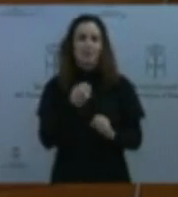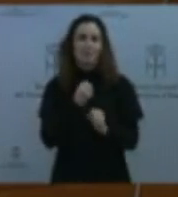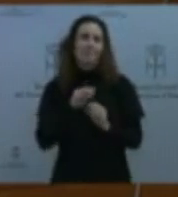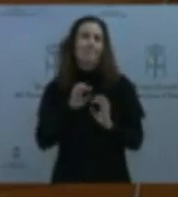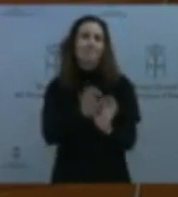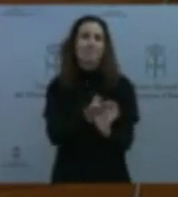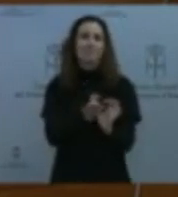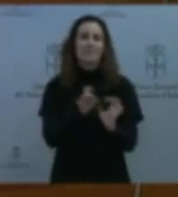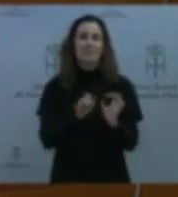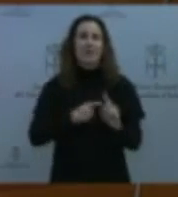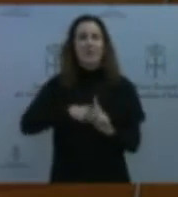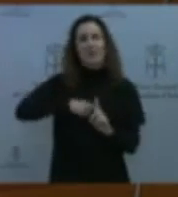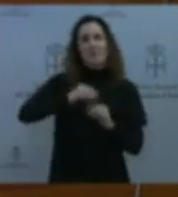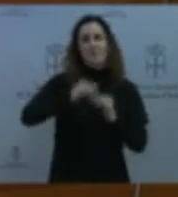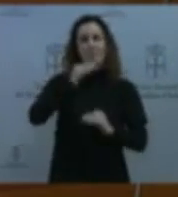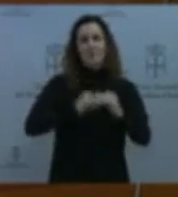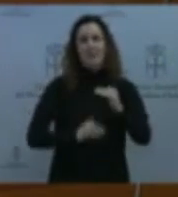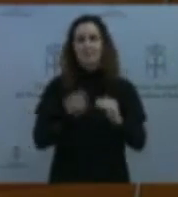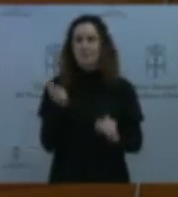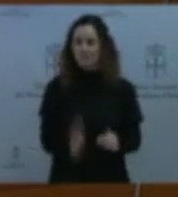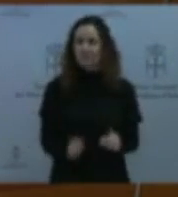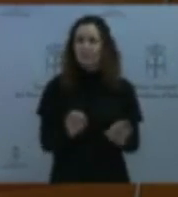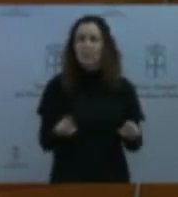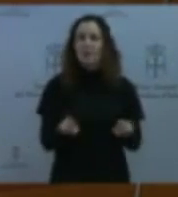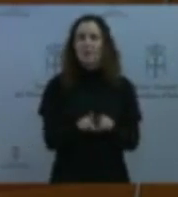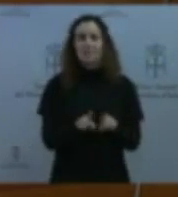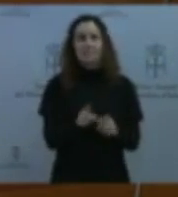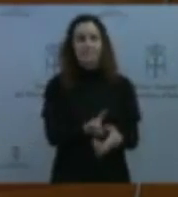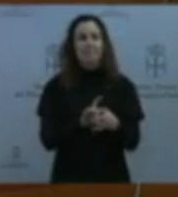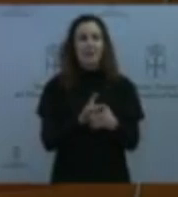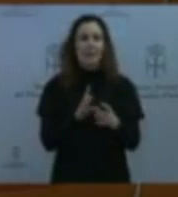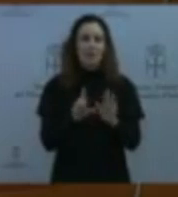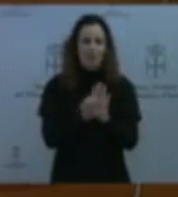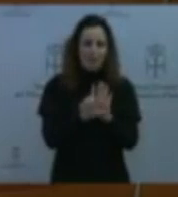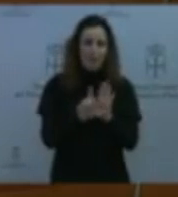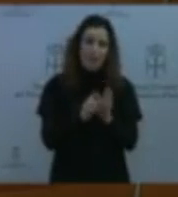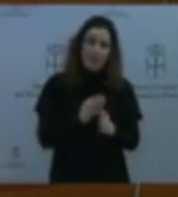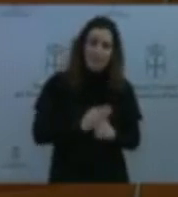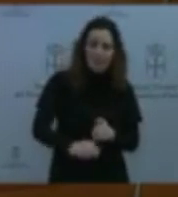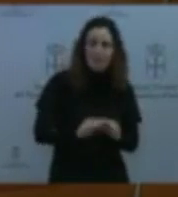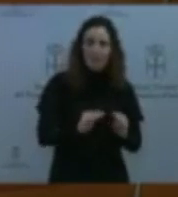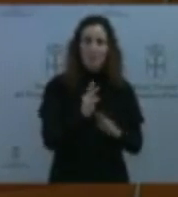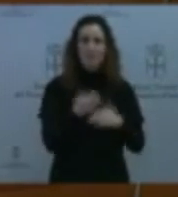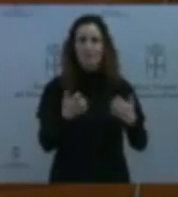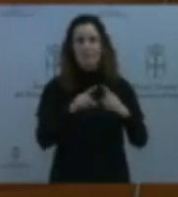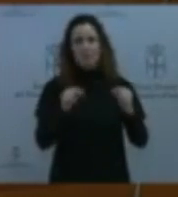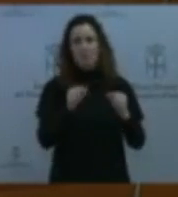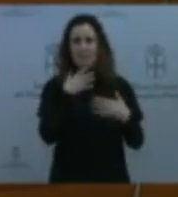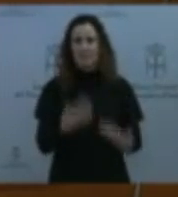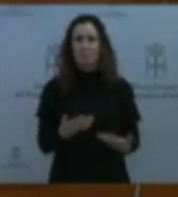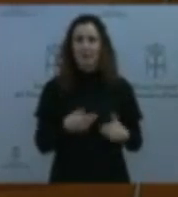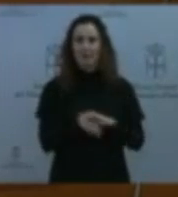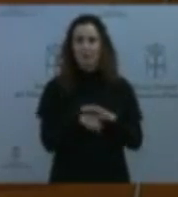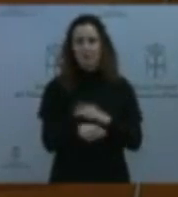el agarre de una ley para hacerlo, aparte de la ley que está en el Parlamento asturiano en este momento en negociación, en sus artículos 84